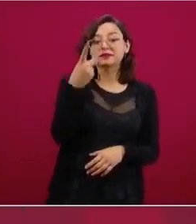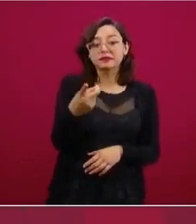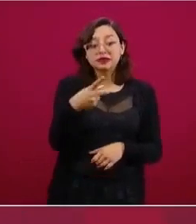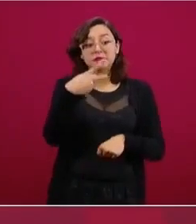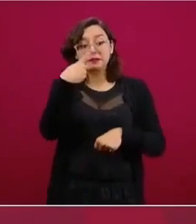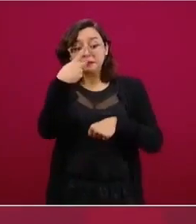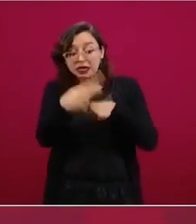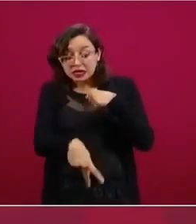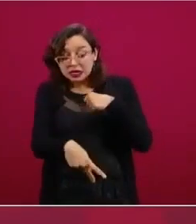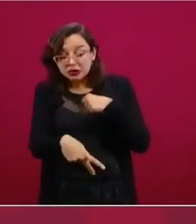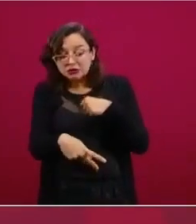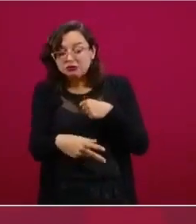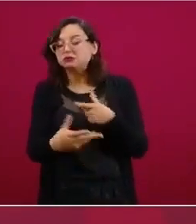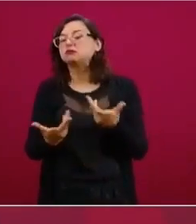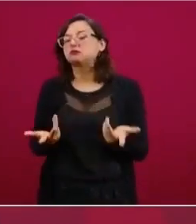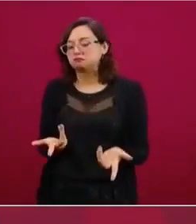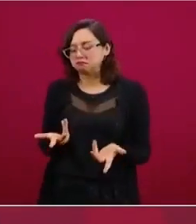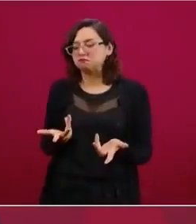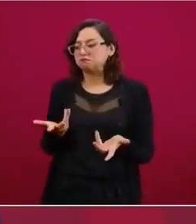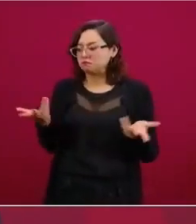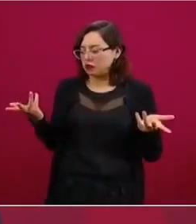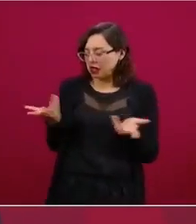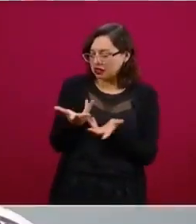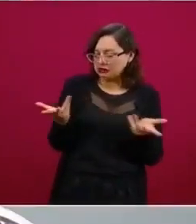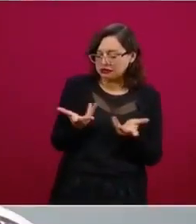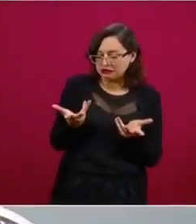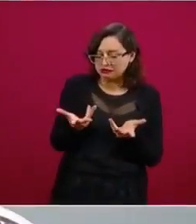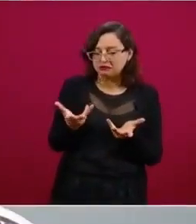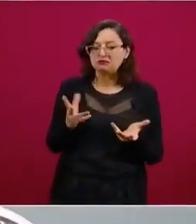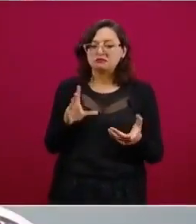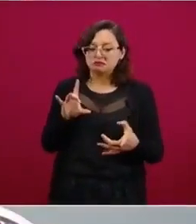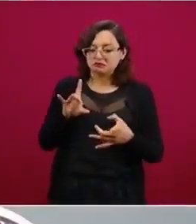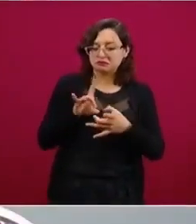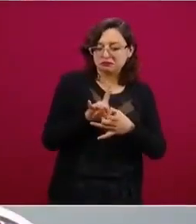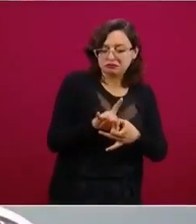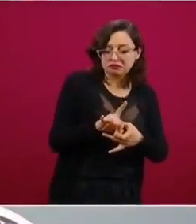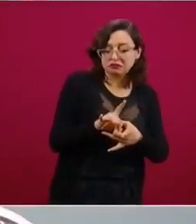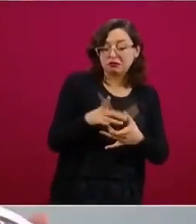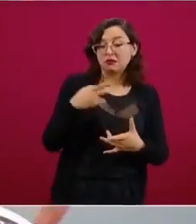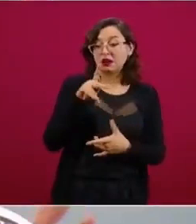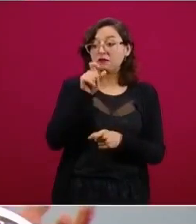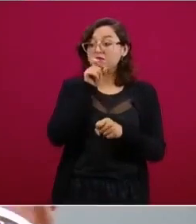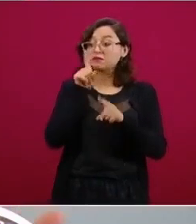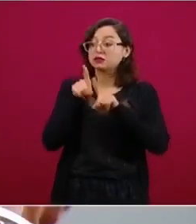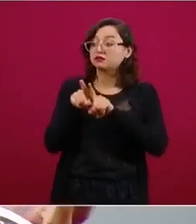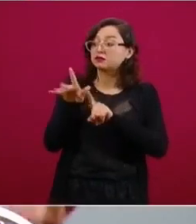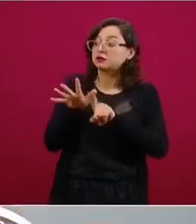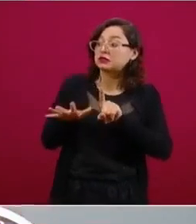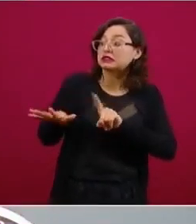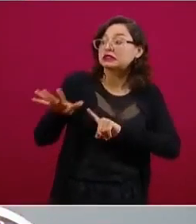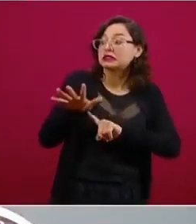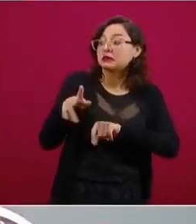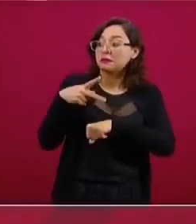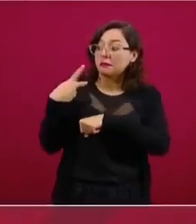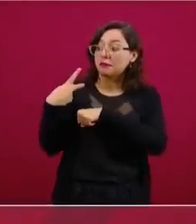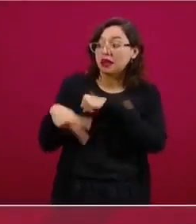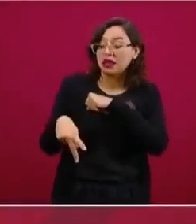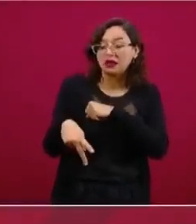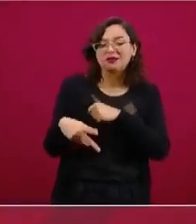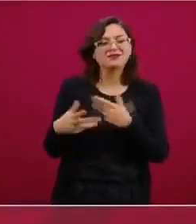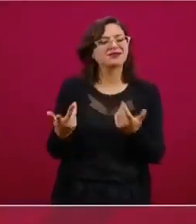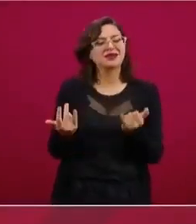riesgo y considerando los efectos secundarios. Esto es lo mismo que pasa en medicina clínica, esto